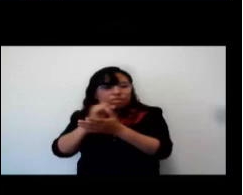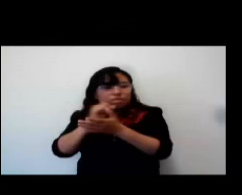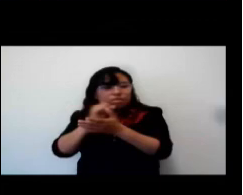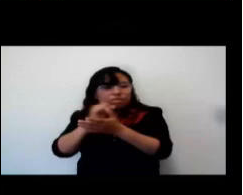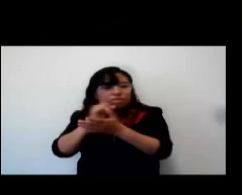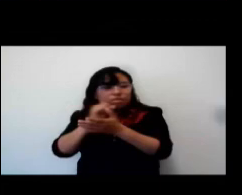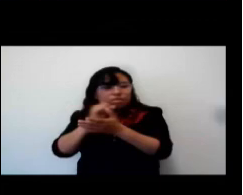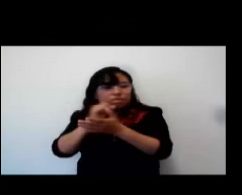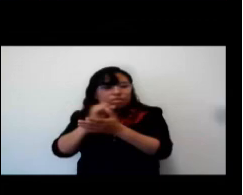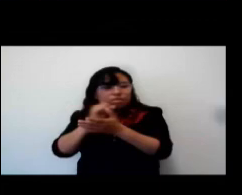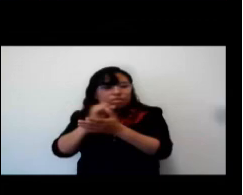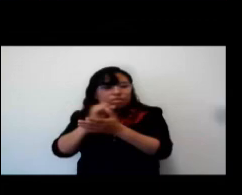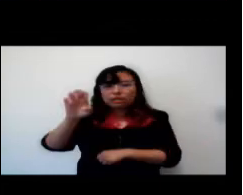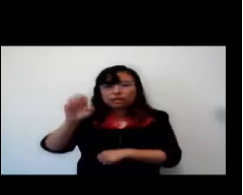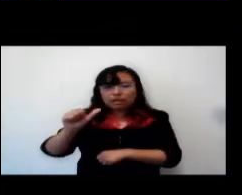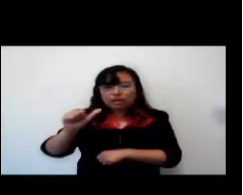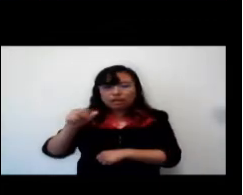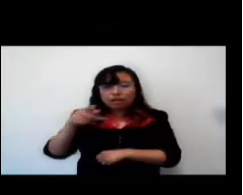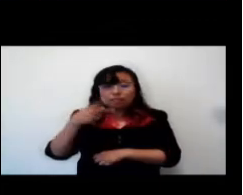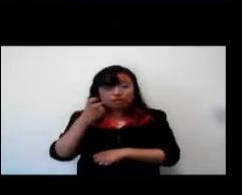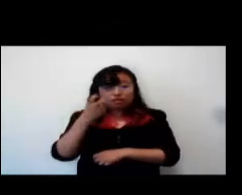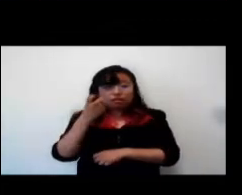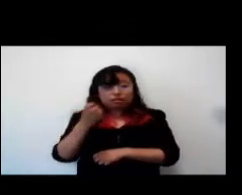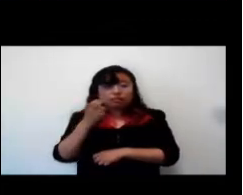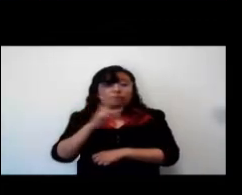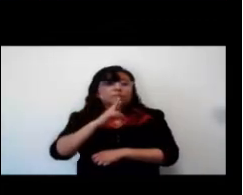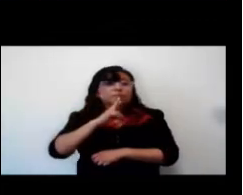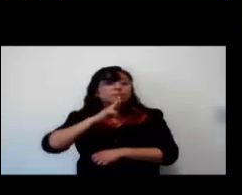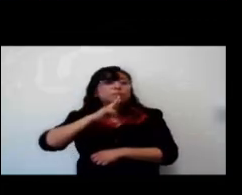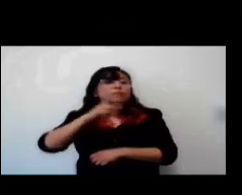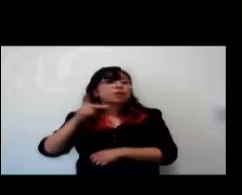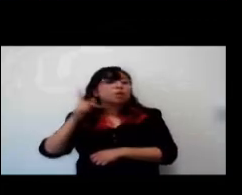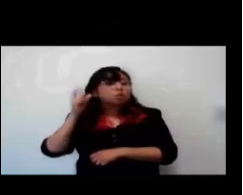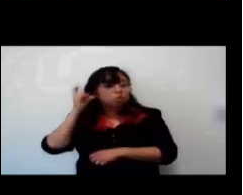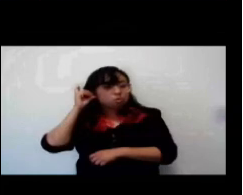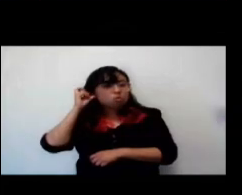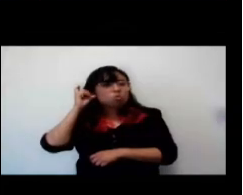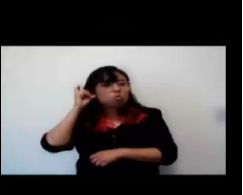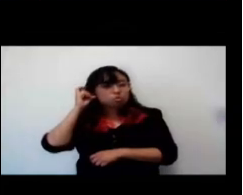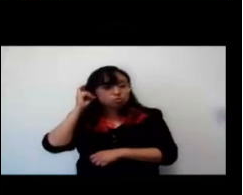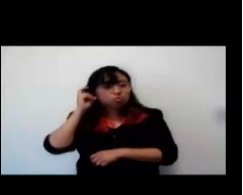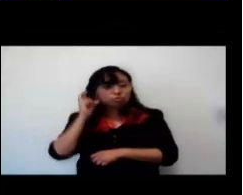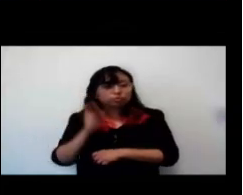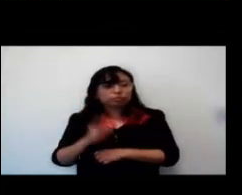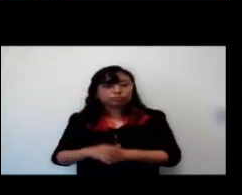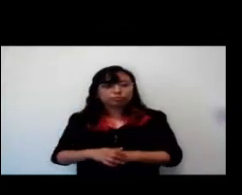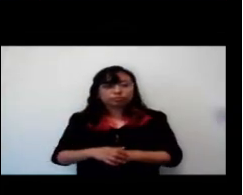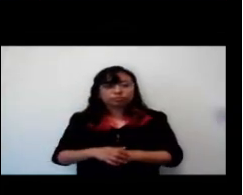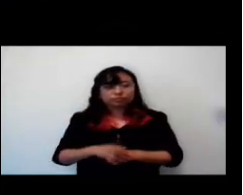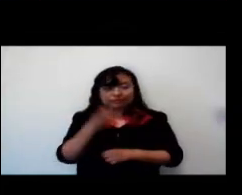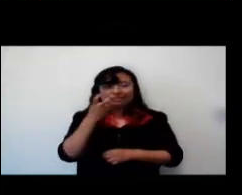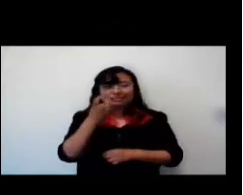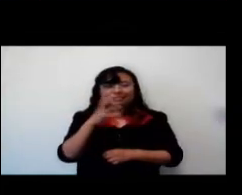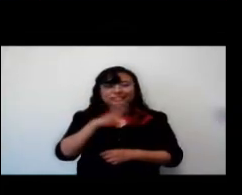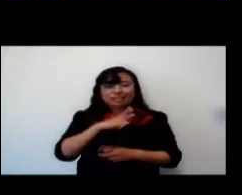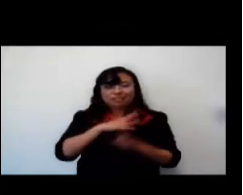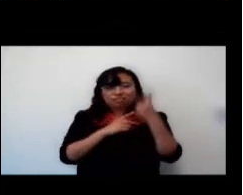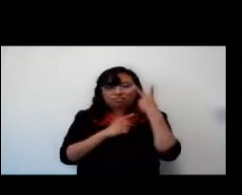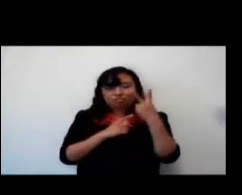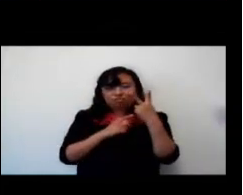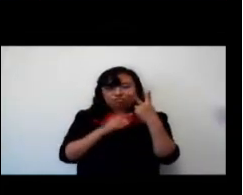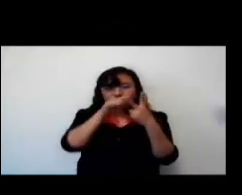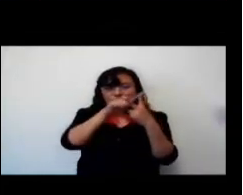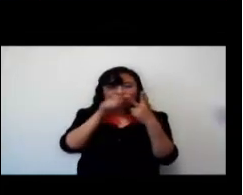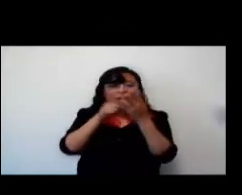Y con esto vamos a mejorar la audición. Este implante entonces tiene dos componentes, el interno y